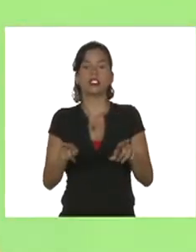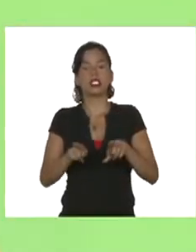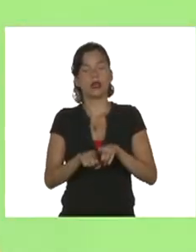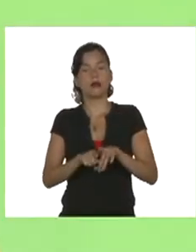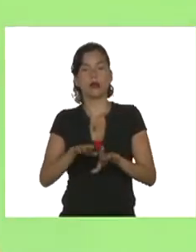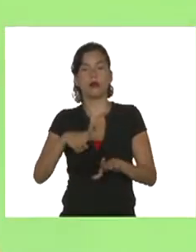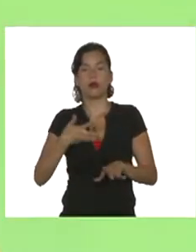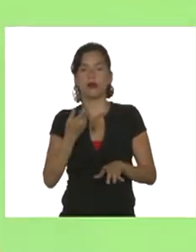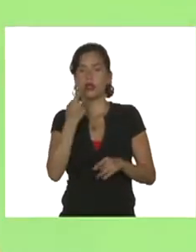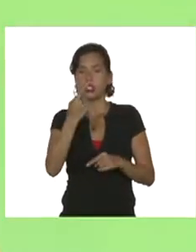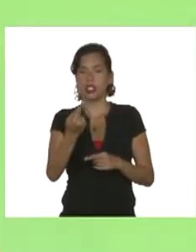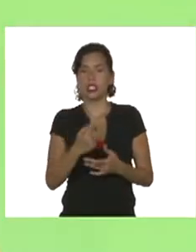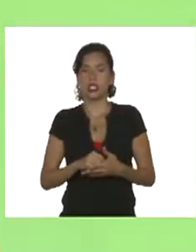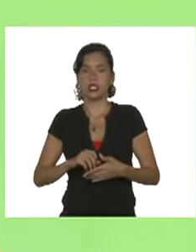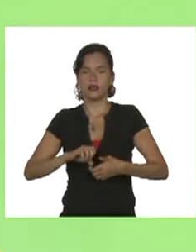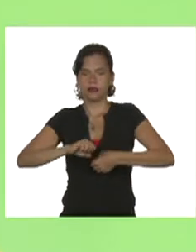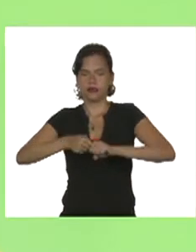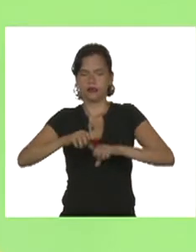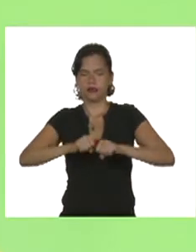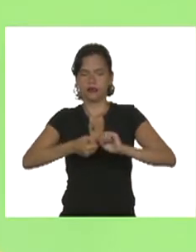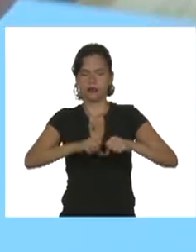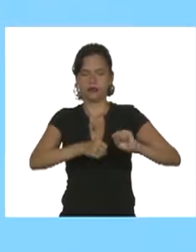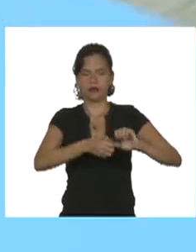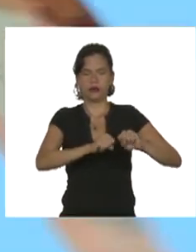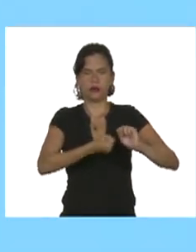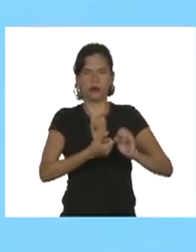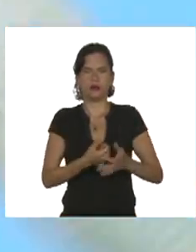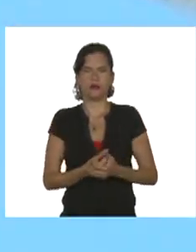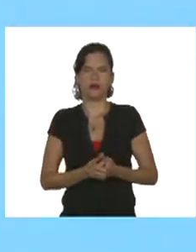pedir que entorchen.